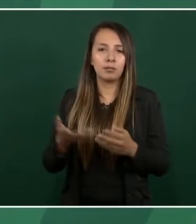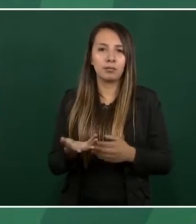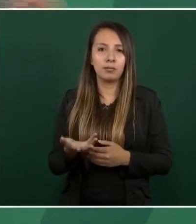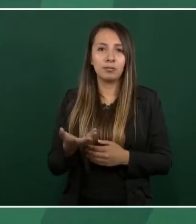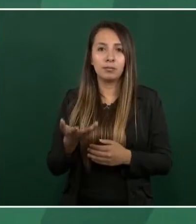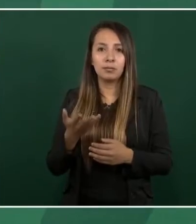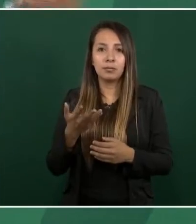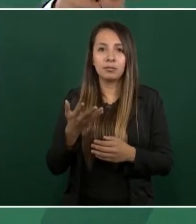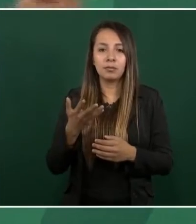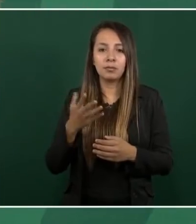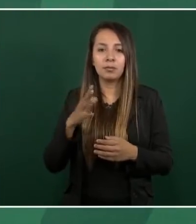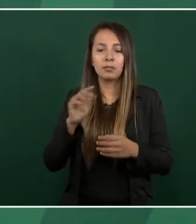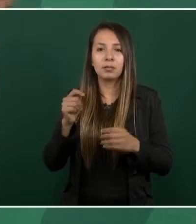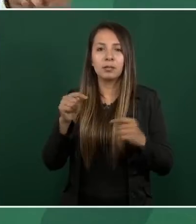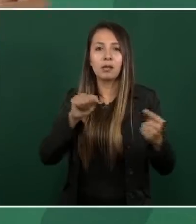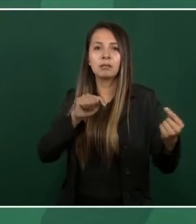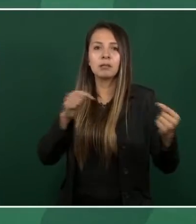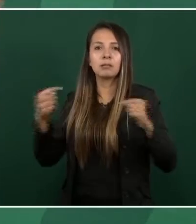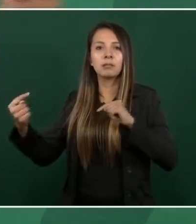la lucha de facciones,